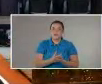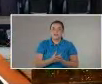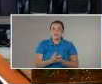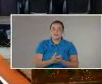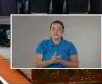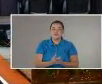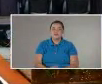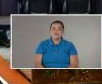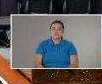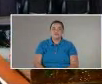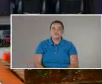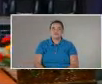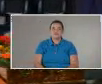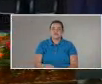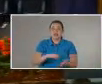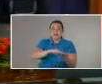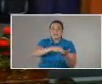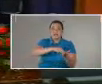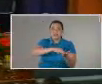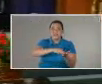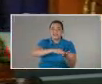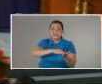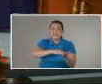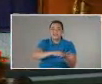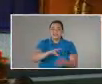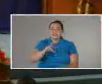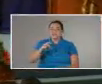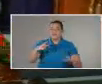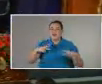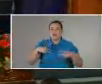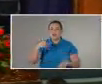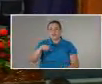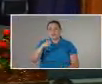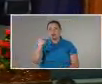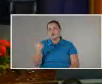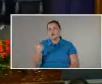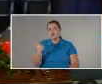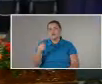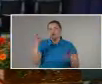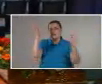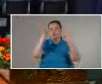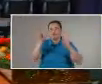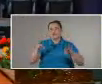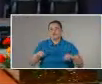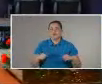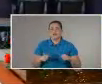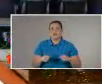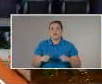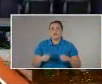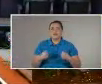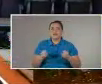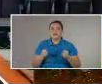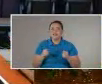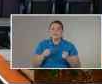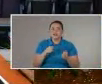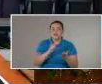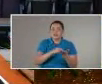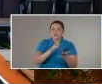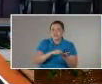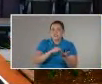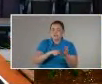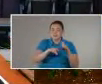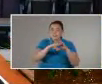Bueno, pero a lo que voy es que yo creo que no hay otra forma de hacerse una revisión o sacarse